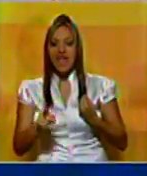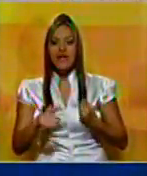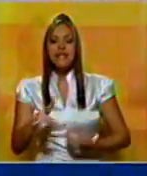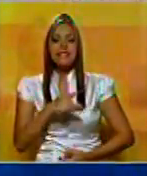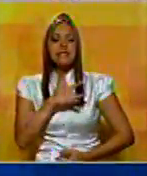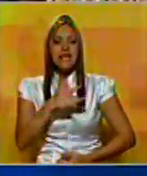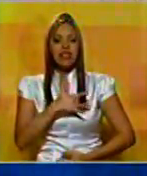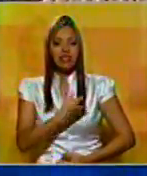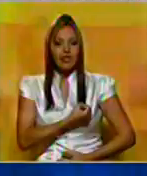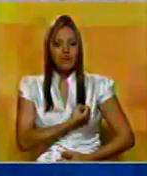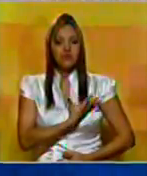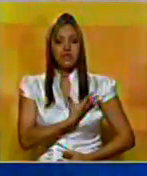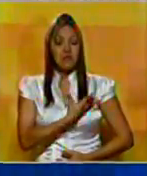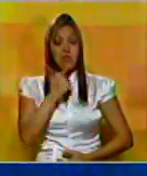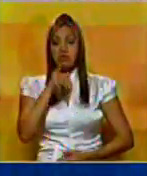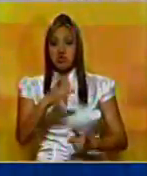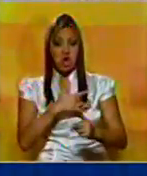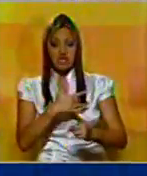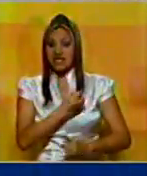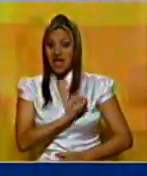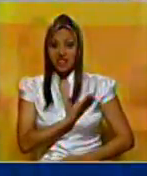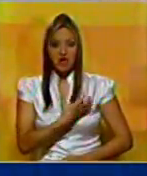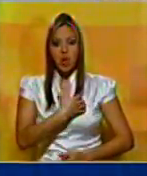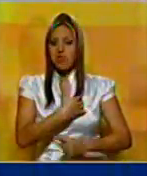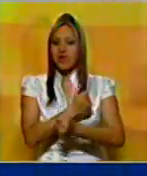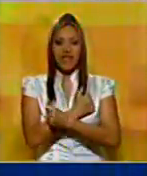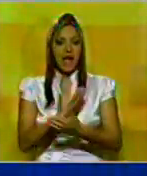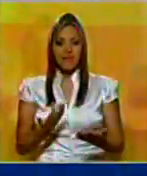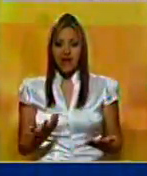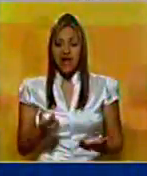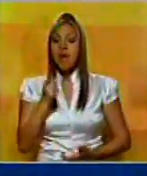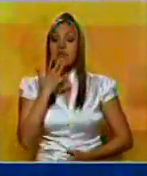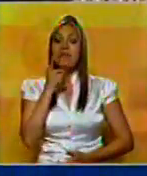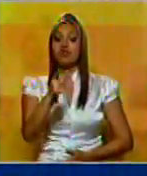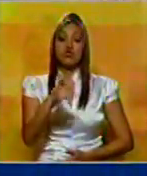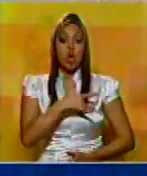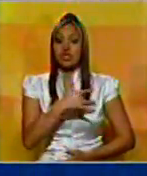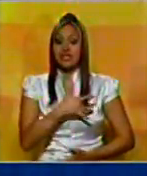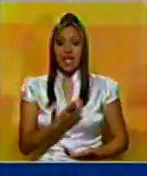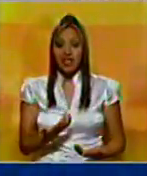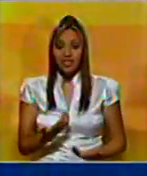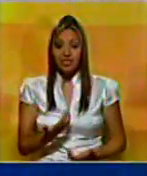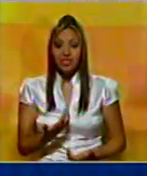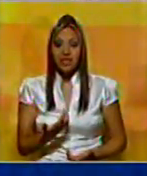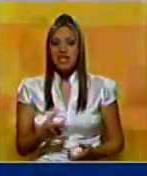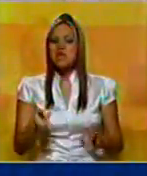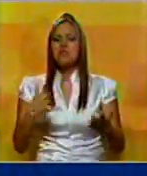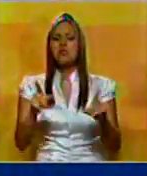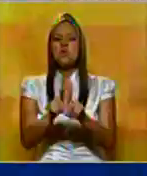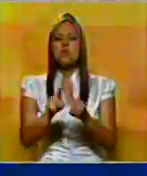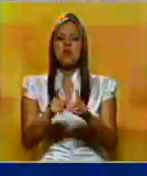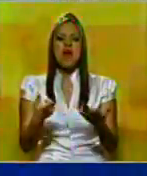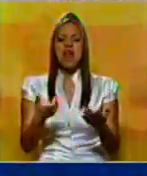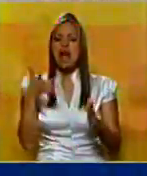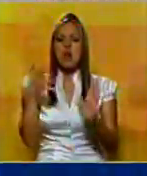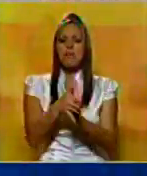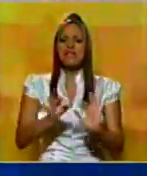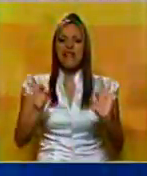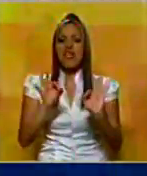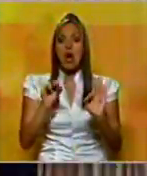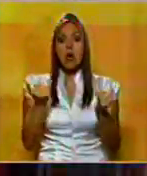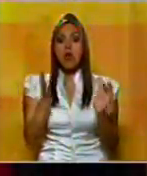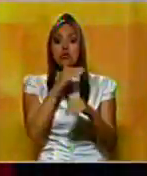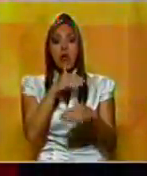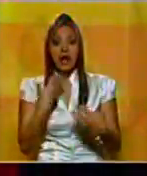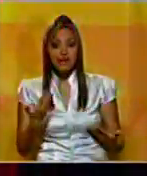sentir. Si no sientes, no puedes amar. Si no sientes, es como que las cosas no pasan o no